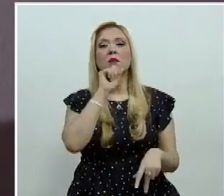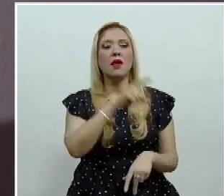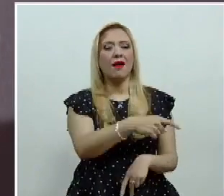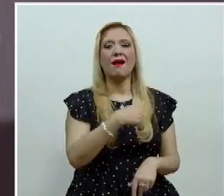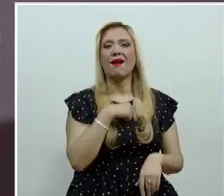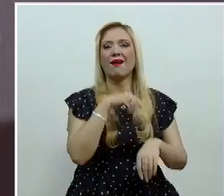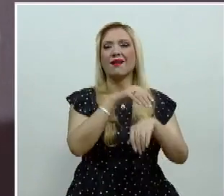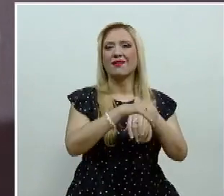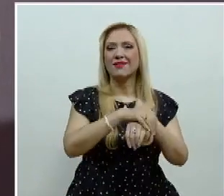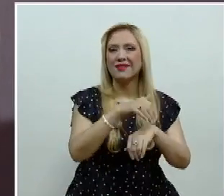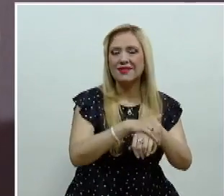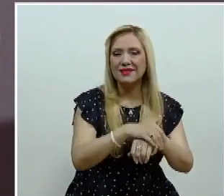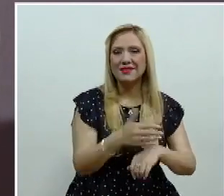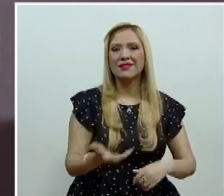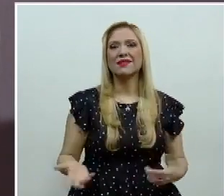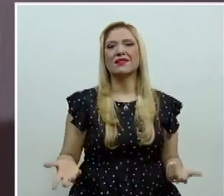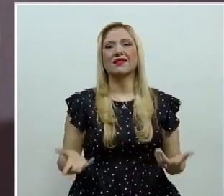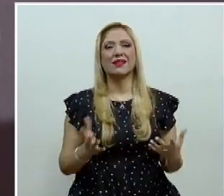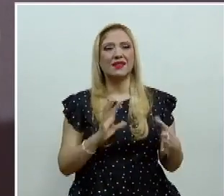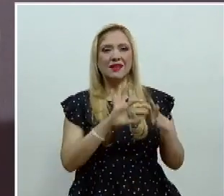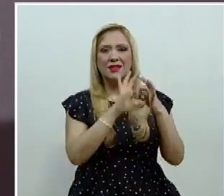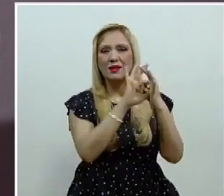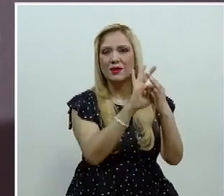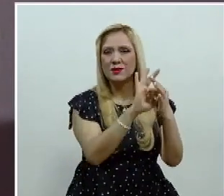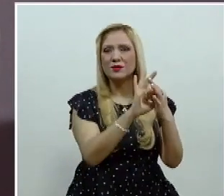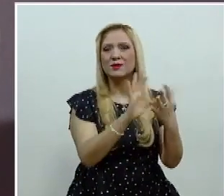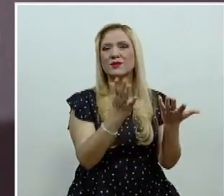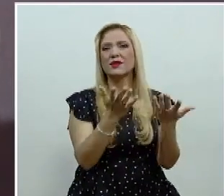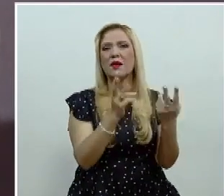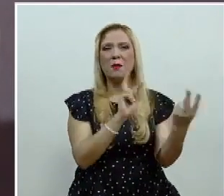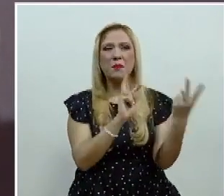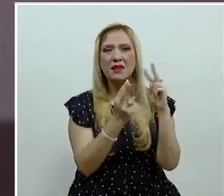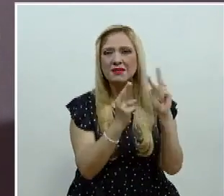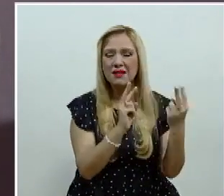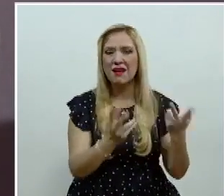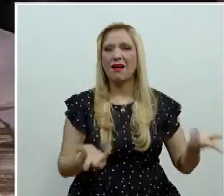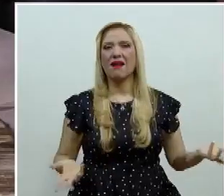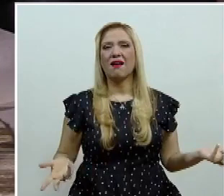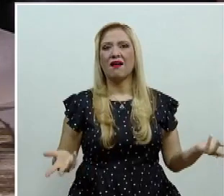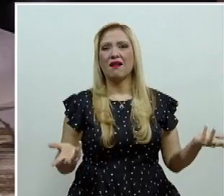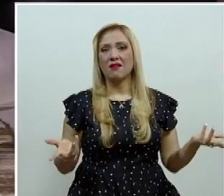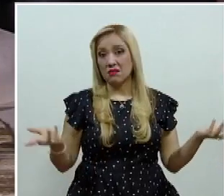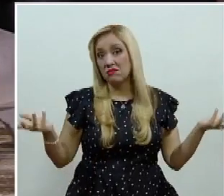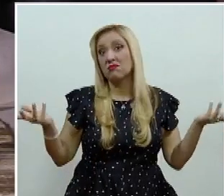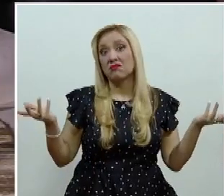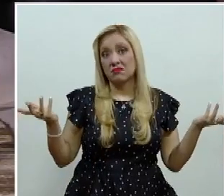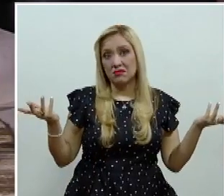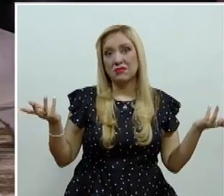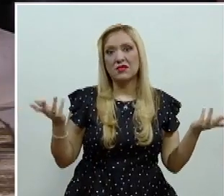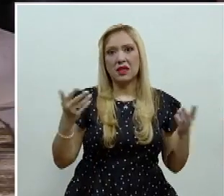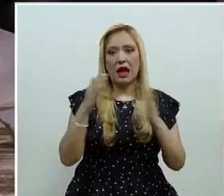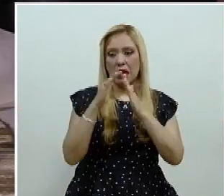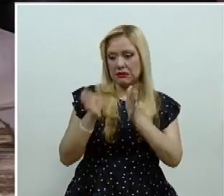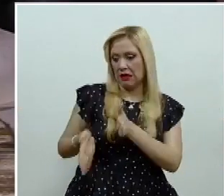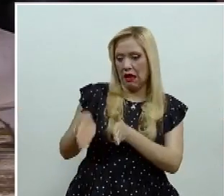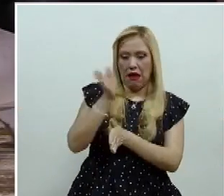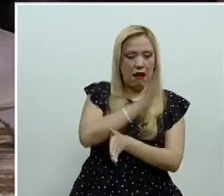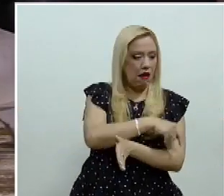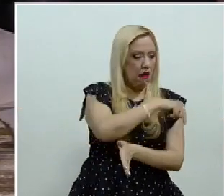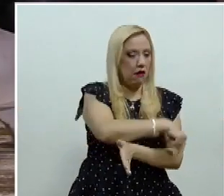relación, se habla estrecha o cercana. Puede ser una amiga, con la ¿no? persona directa, sí. Una amiga, los vecinos, como dices, la comunidad.